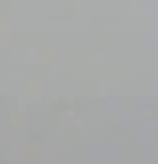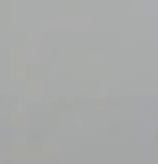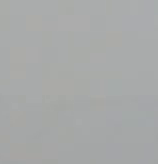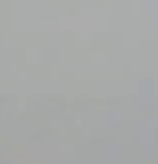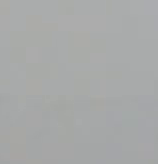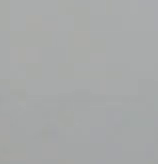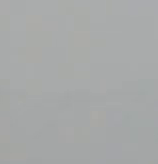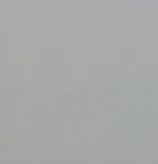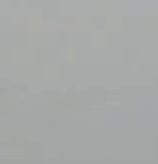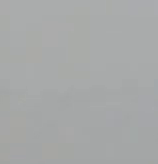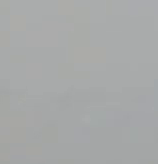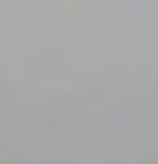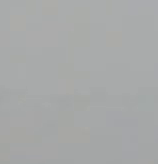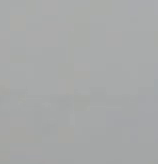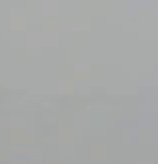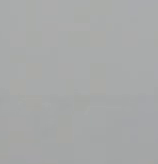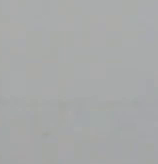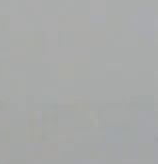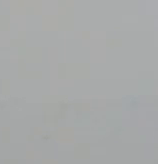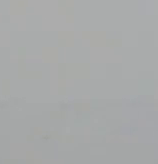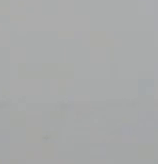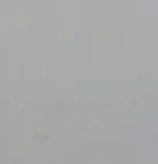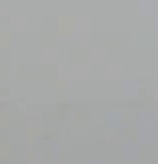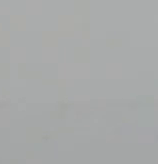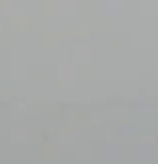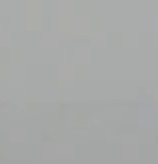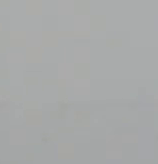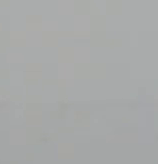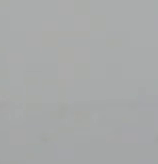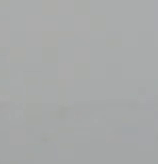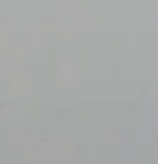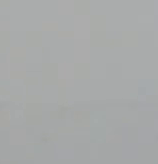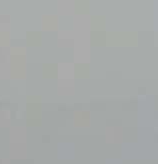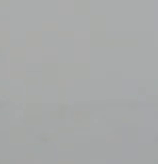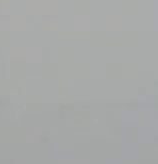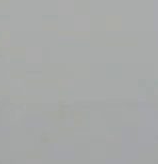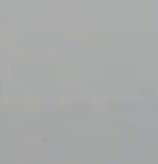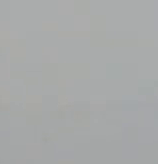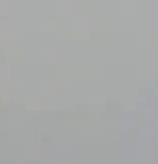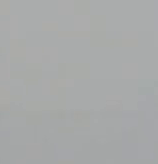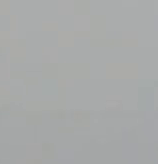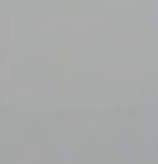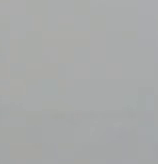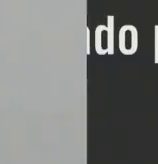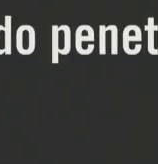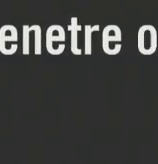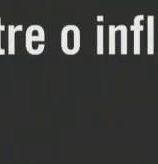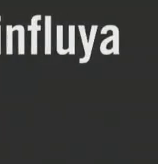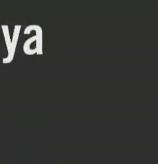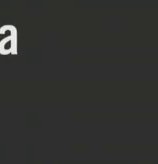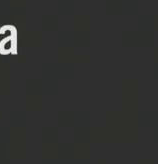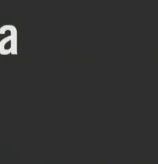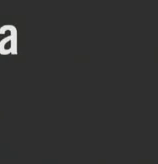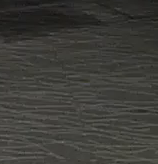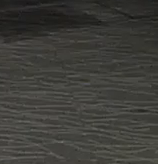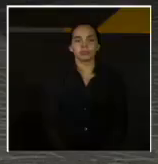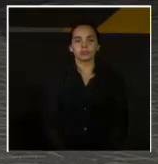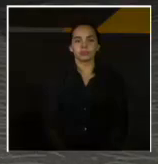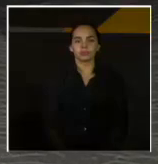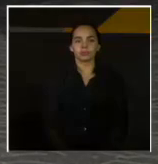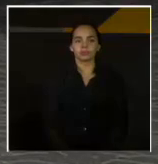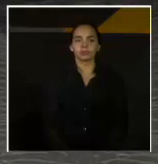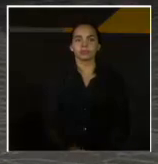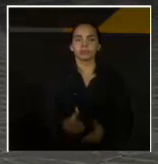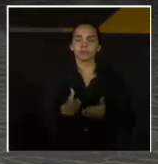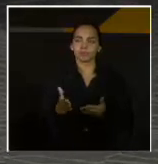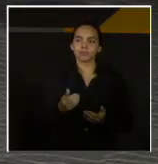Candidato, ¿cree usted que las instituciones del Estado están blindadas para que el crimen organizado entre o influya en ellas?